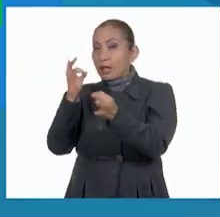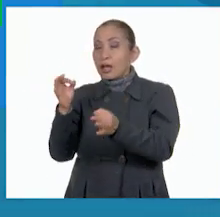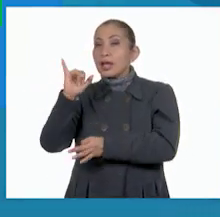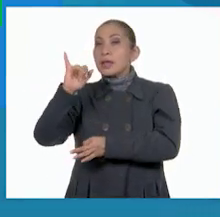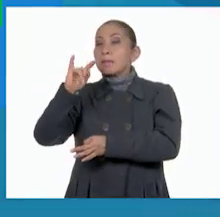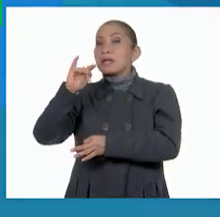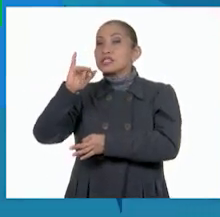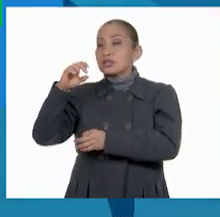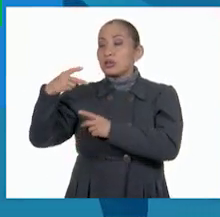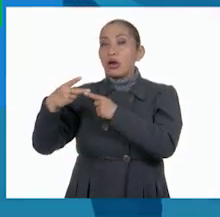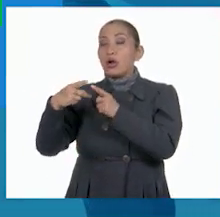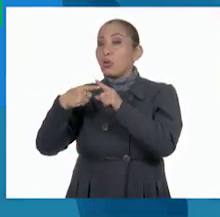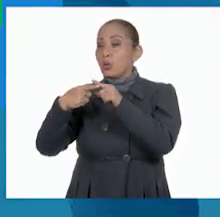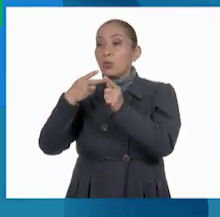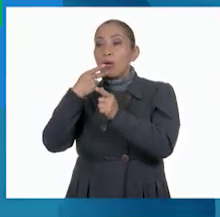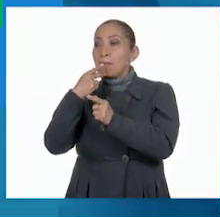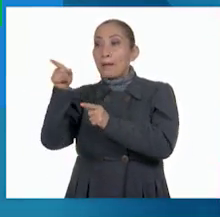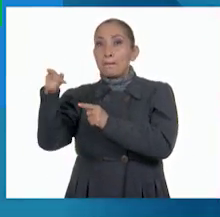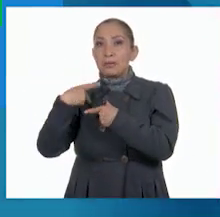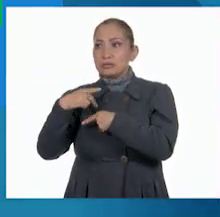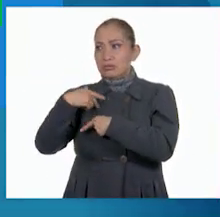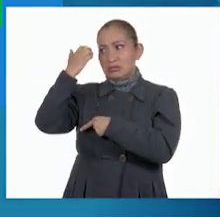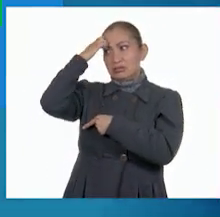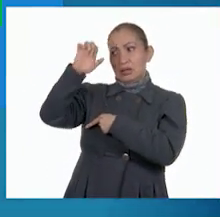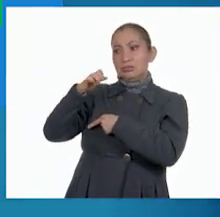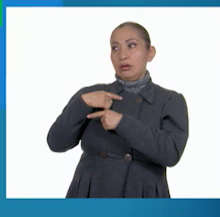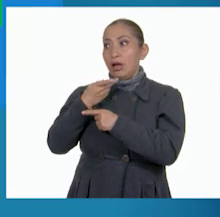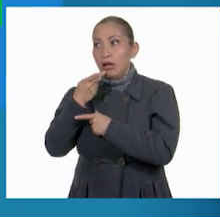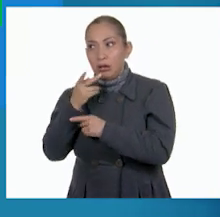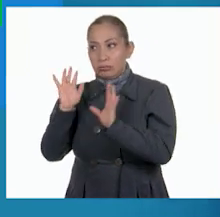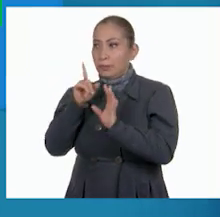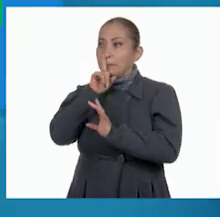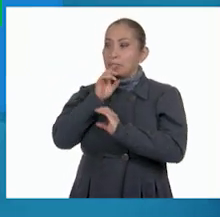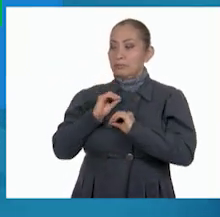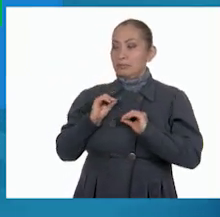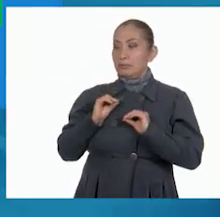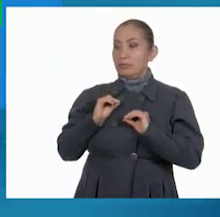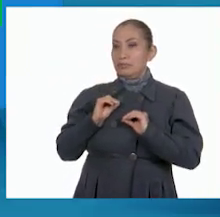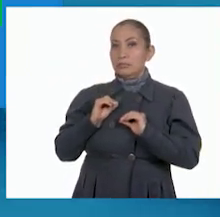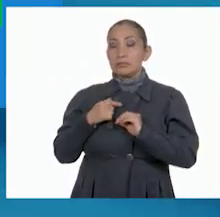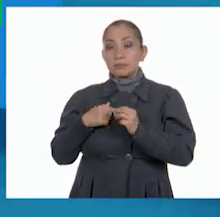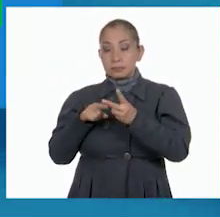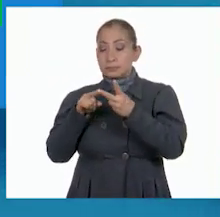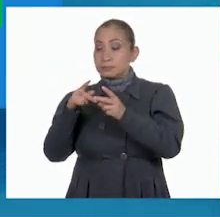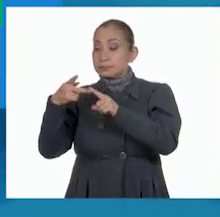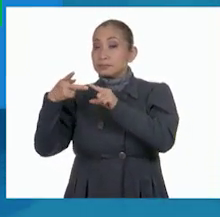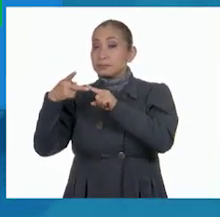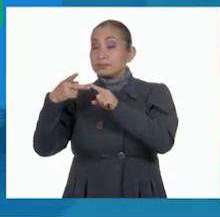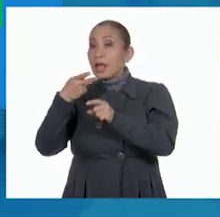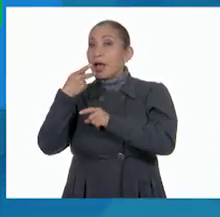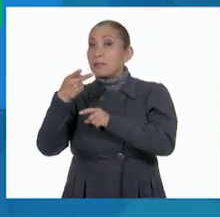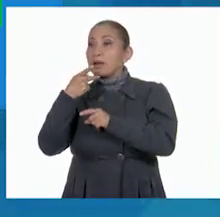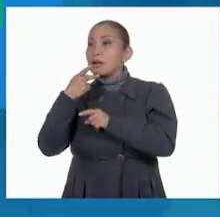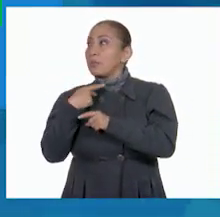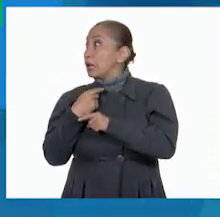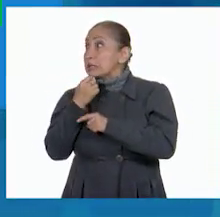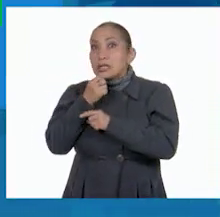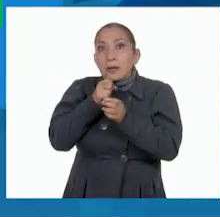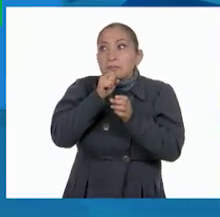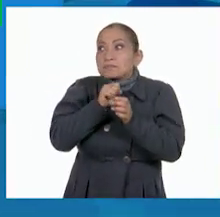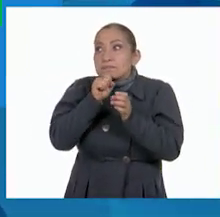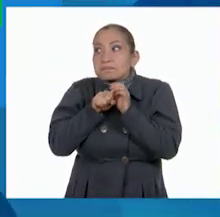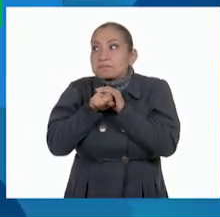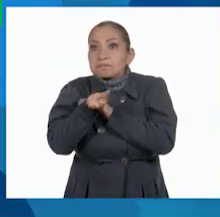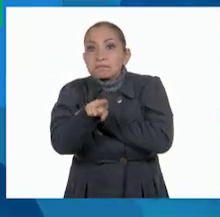dice, no hablemos con desconocidos. Y la otra opción es evitar hablar con indiscreción para